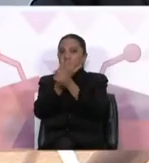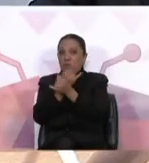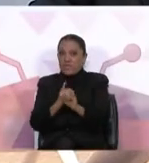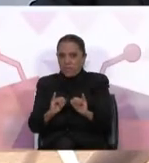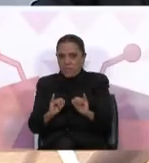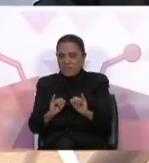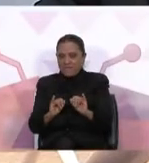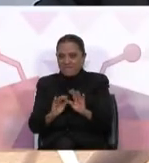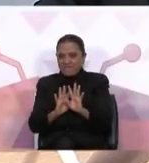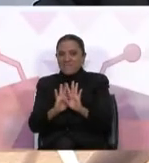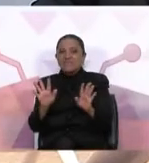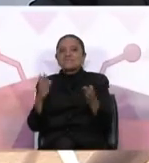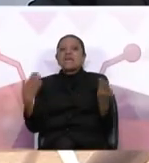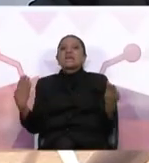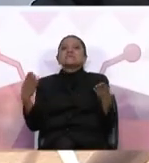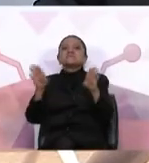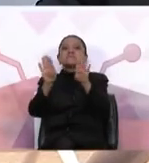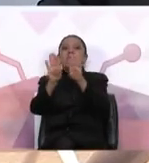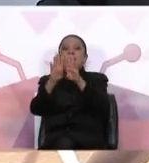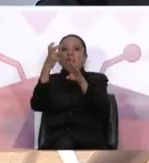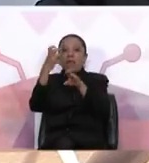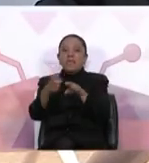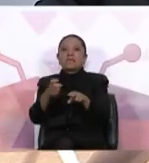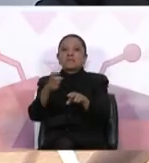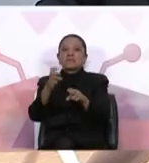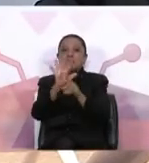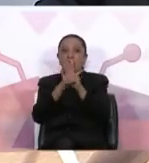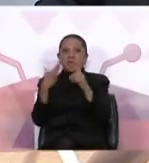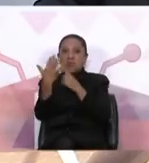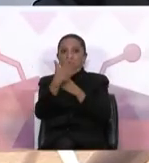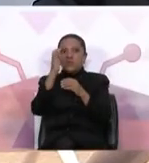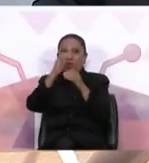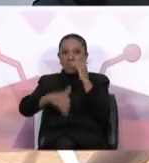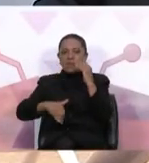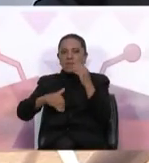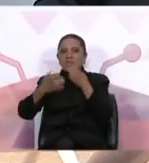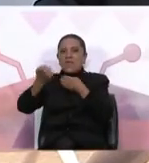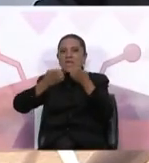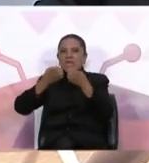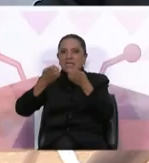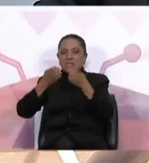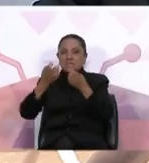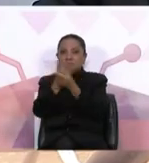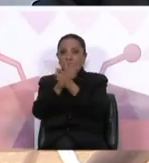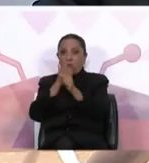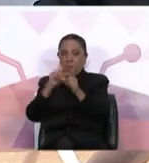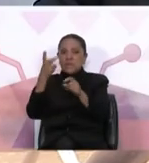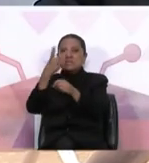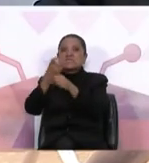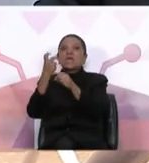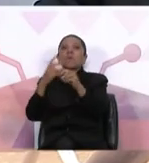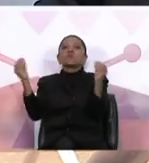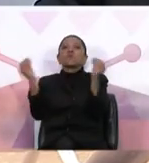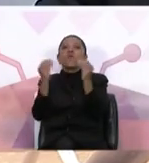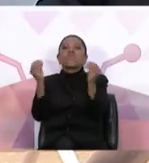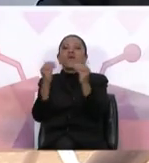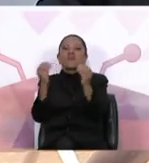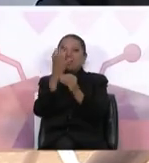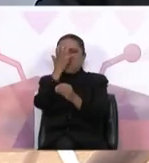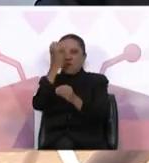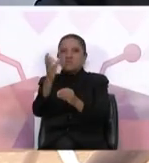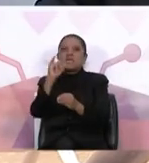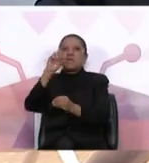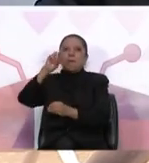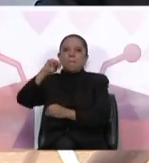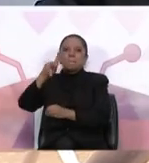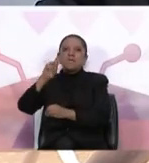de cierre que también culmina este ejercicio democrático del segundo debate oficial de hoy impact el uso de la palabra hasta por un minuto con